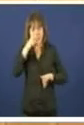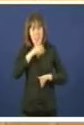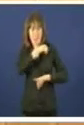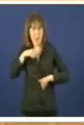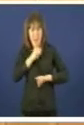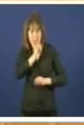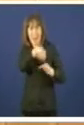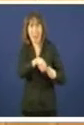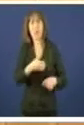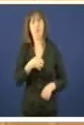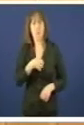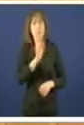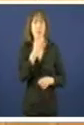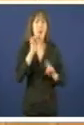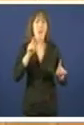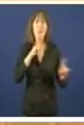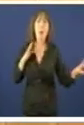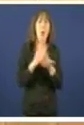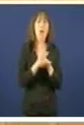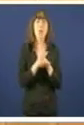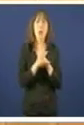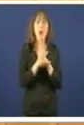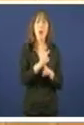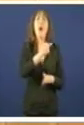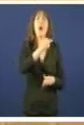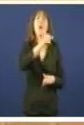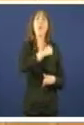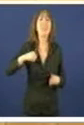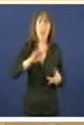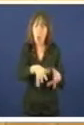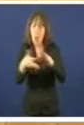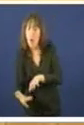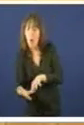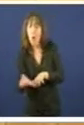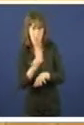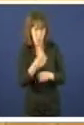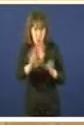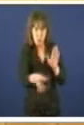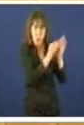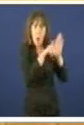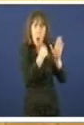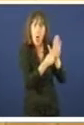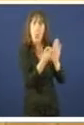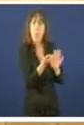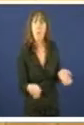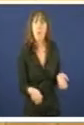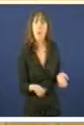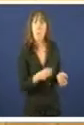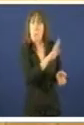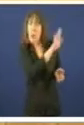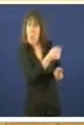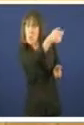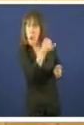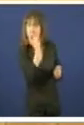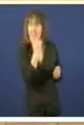Se están en contra de que se privatice, por que non o blindamos na lei? Por que se negan a recollelo? Pois o que por que hai, desde logo, alguna razón